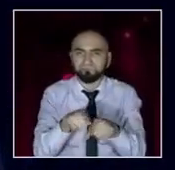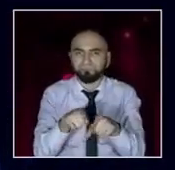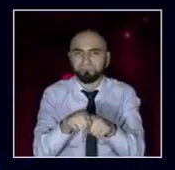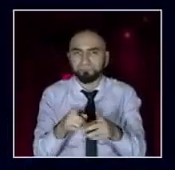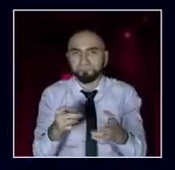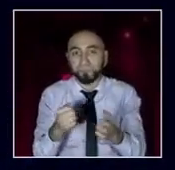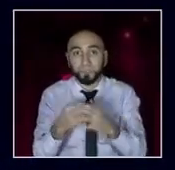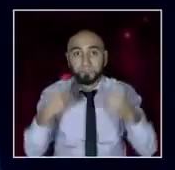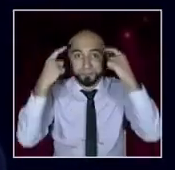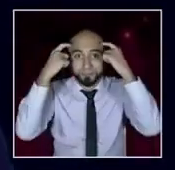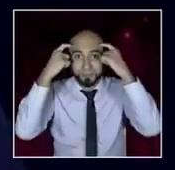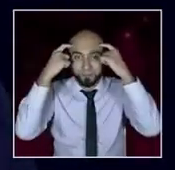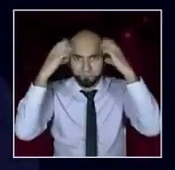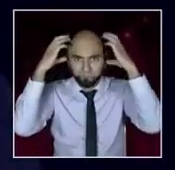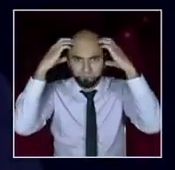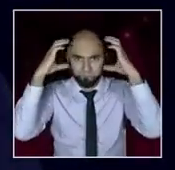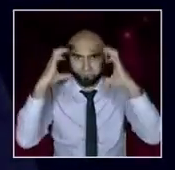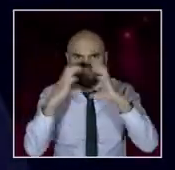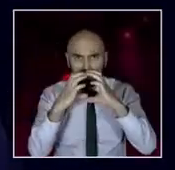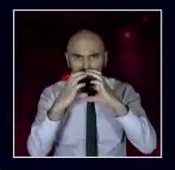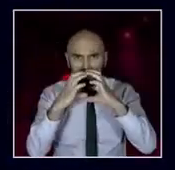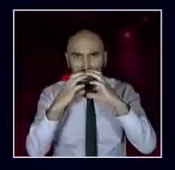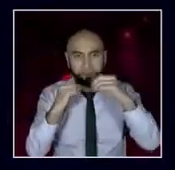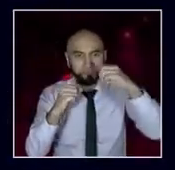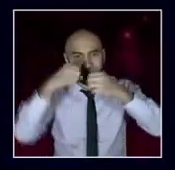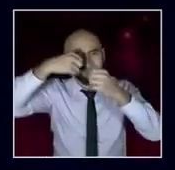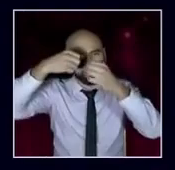actividad combinada de billones de neuronas,